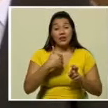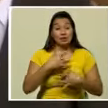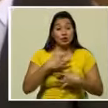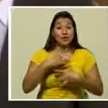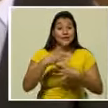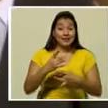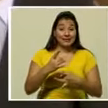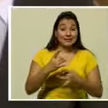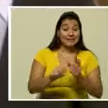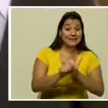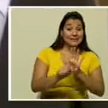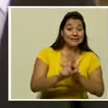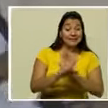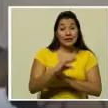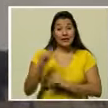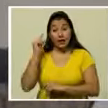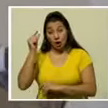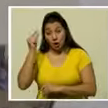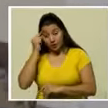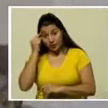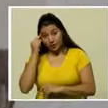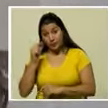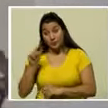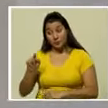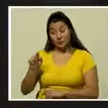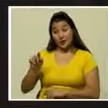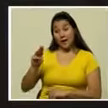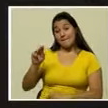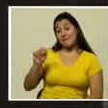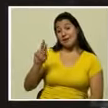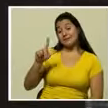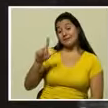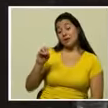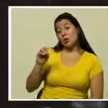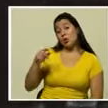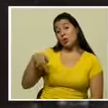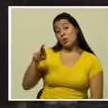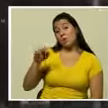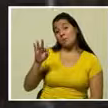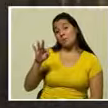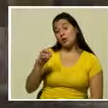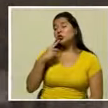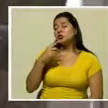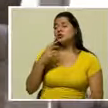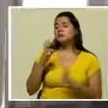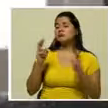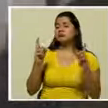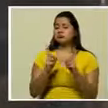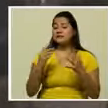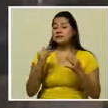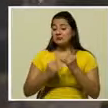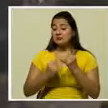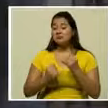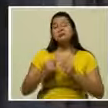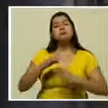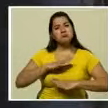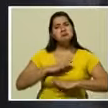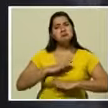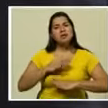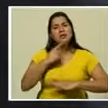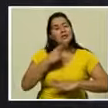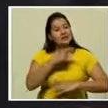para el Legislativo. Marcelo Prieto, por su parte, indicó salir satisfecho de la reunión y agradecido por la disposición que existe para